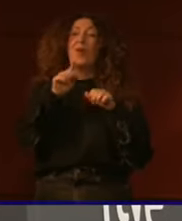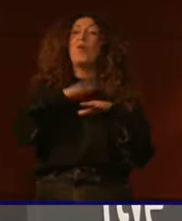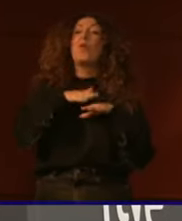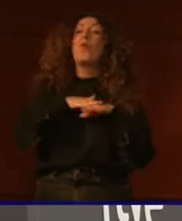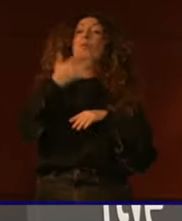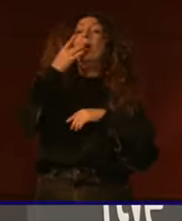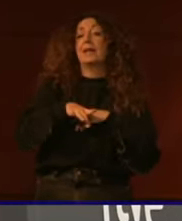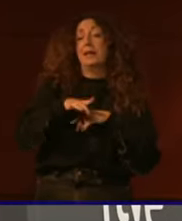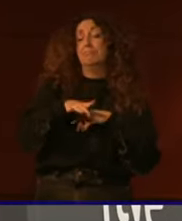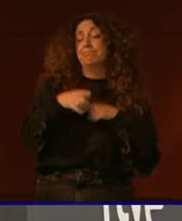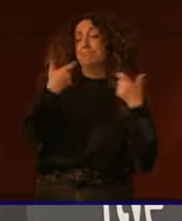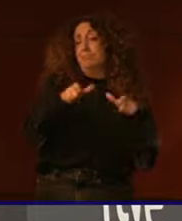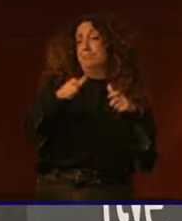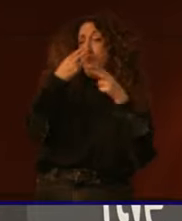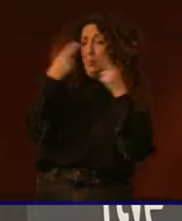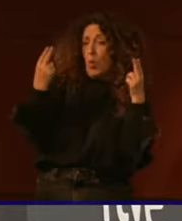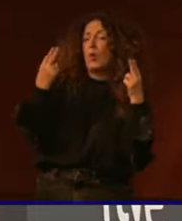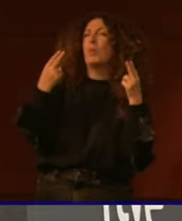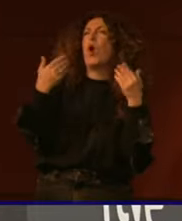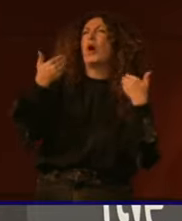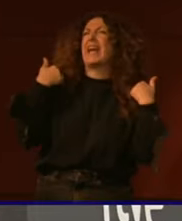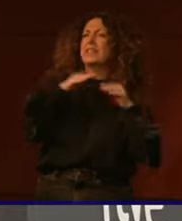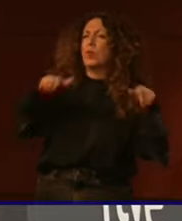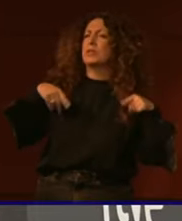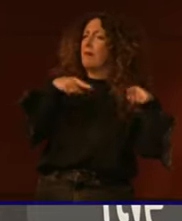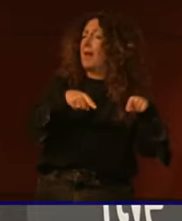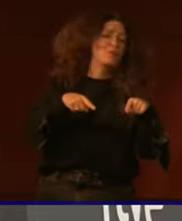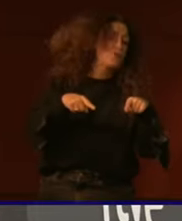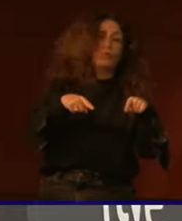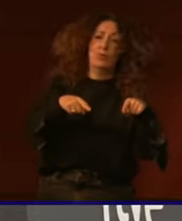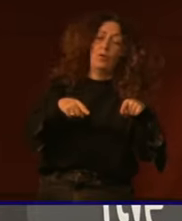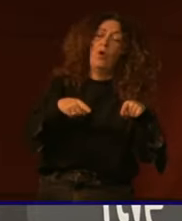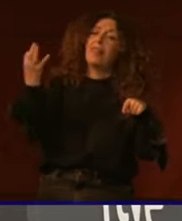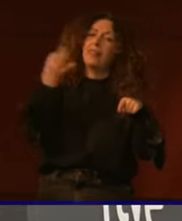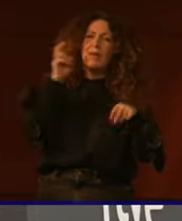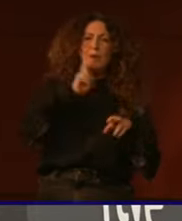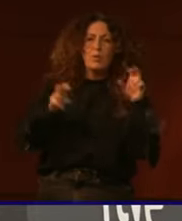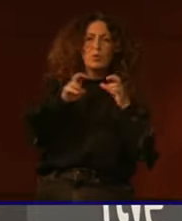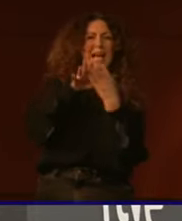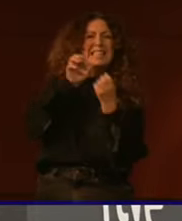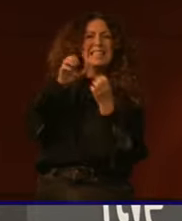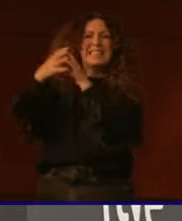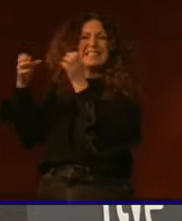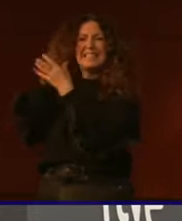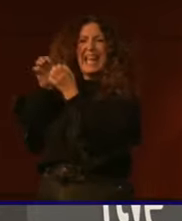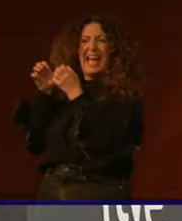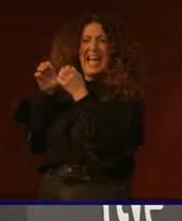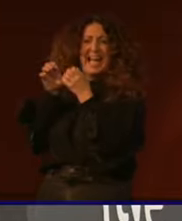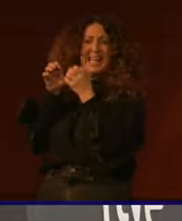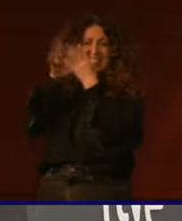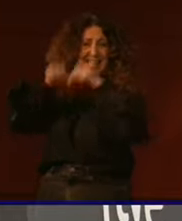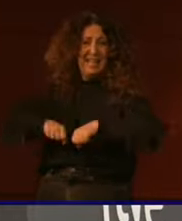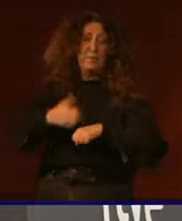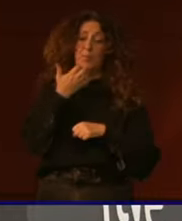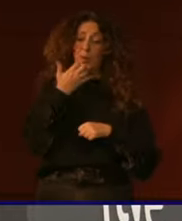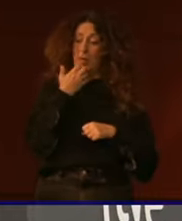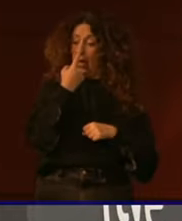pero existe la necesidad de crear sinergias. Por ejemplo, hace un año el